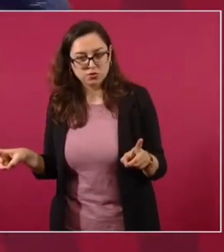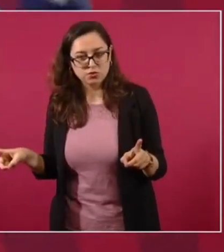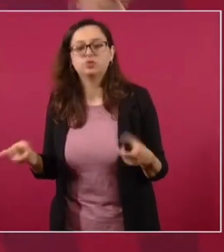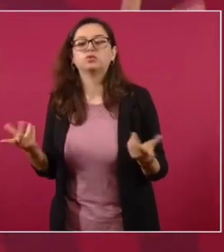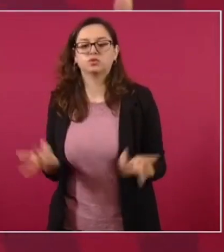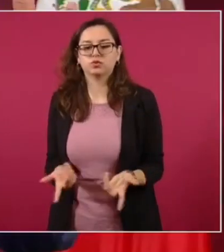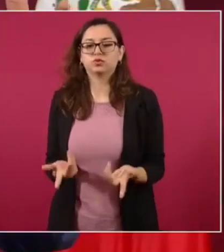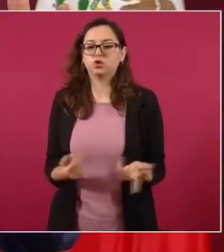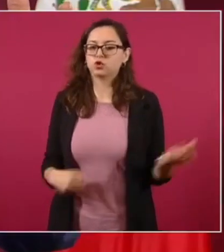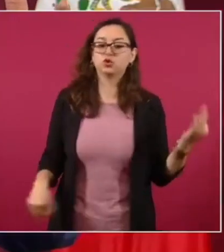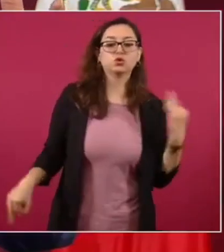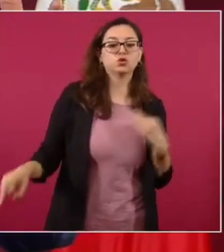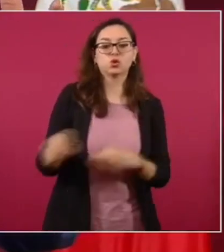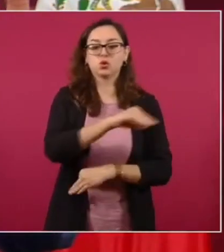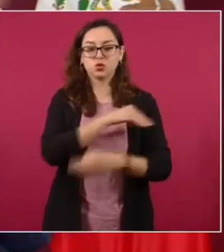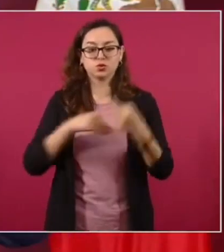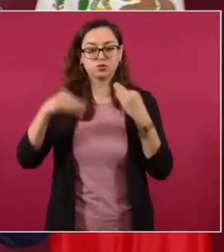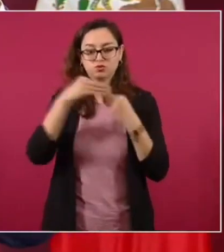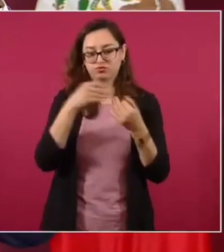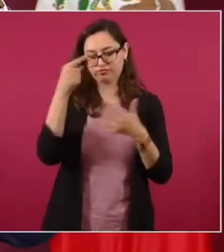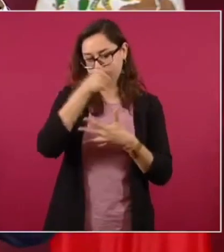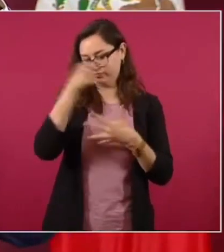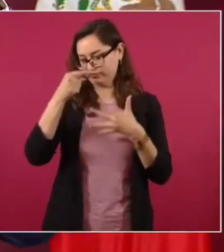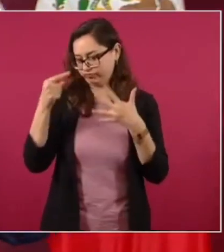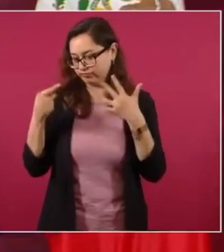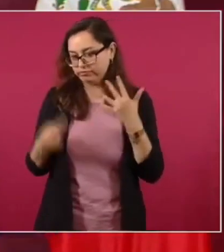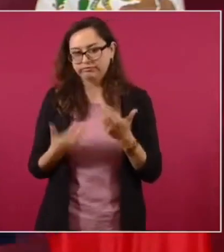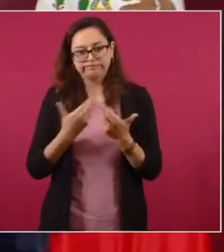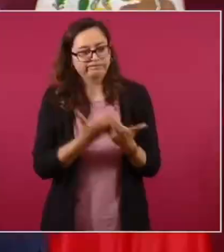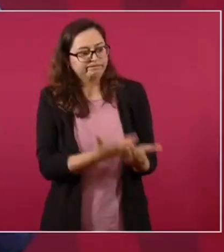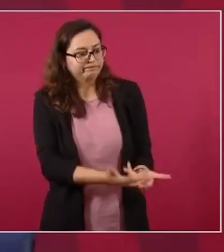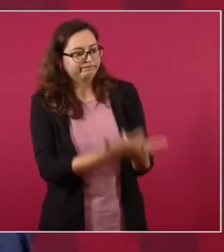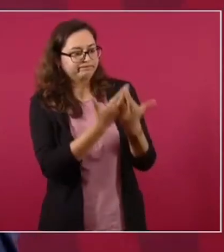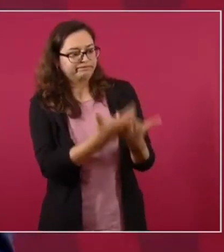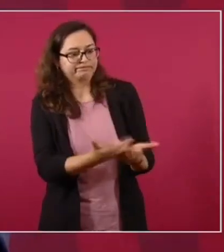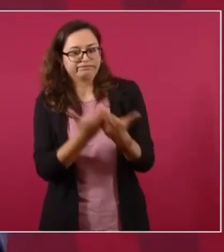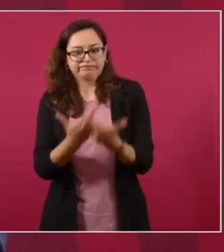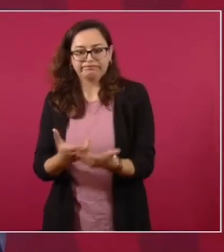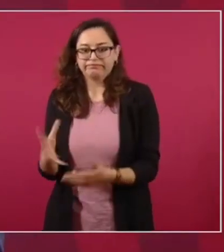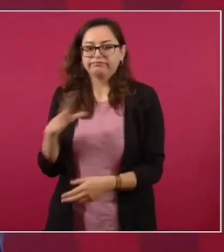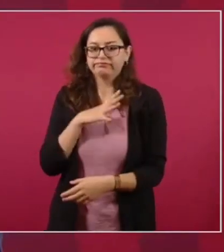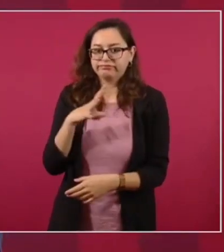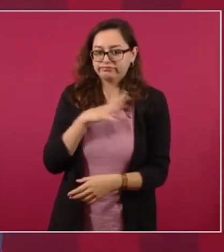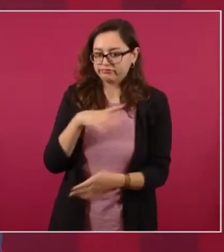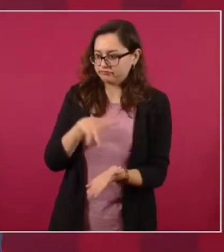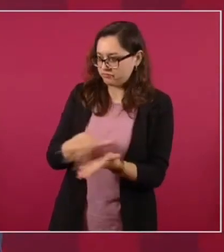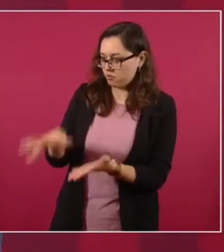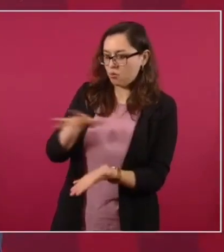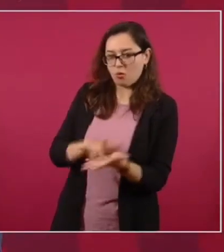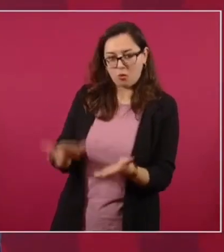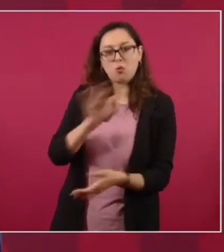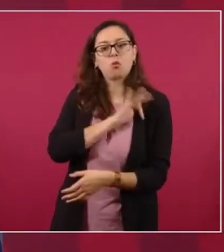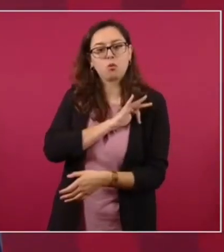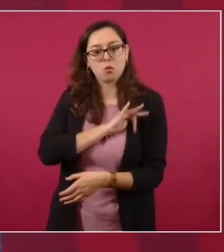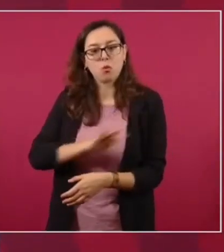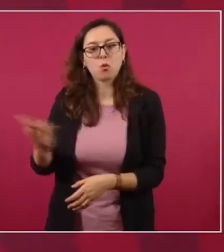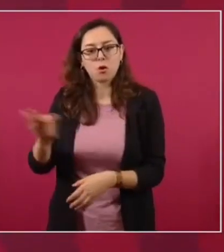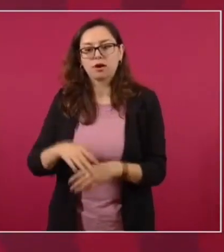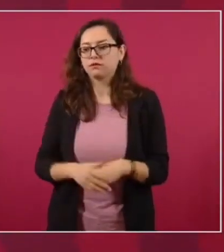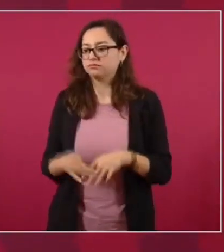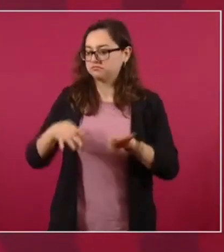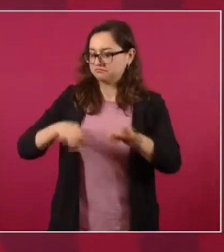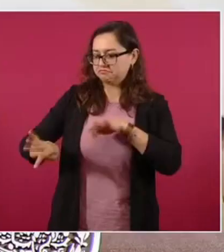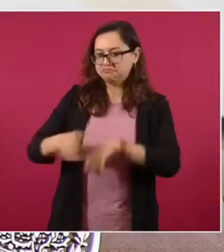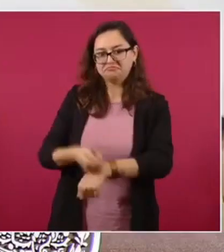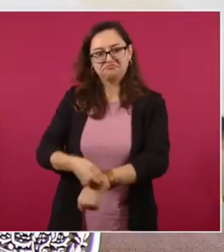con todos los recursos que tiene América, con toda su potencialidad, su fuerza de